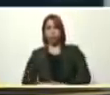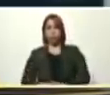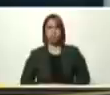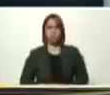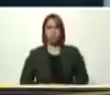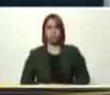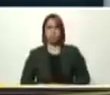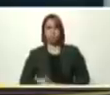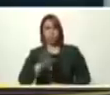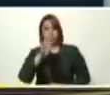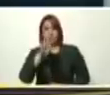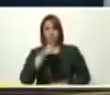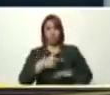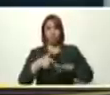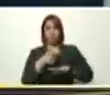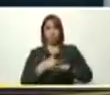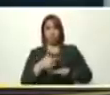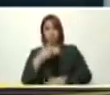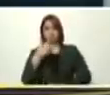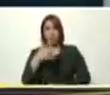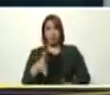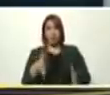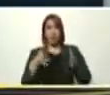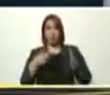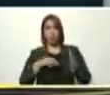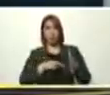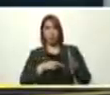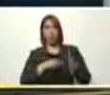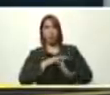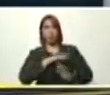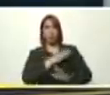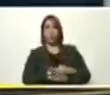De esas cuatro gobernaciones, tres las ganamos con nuestra fuerza.